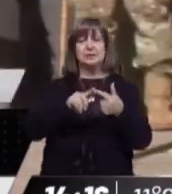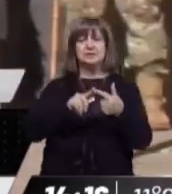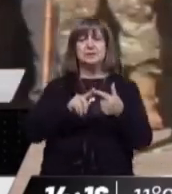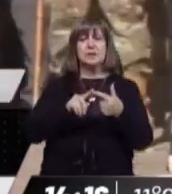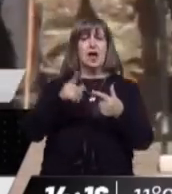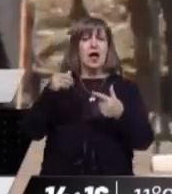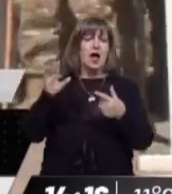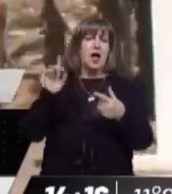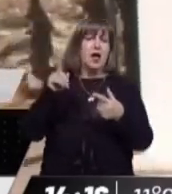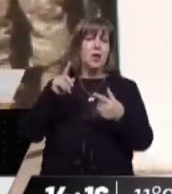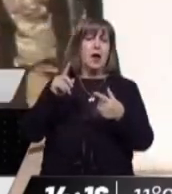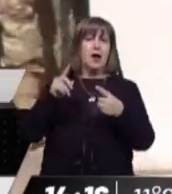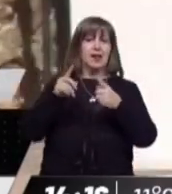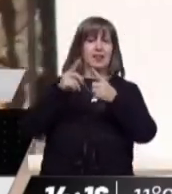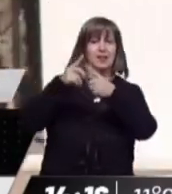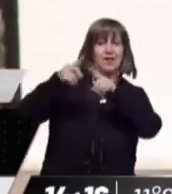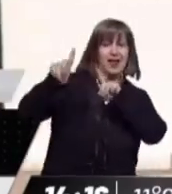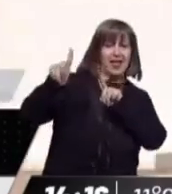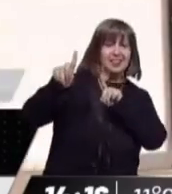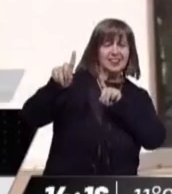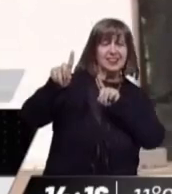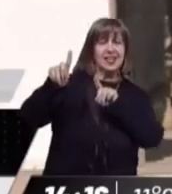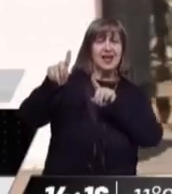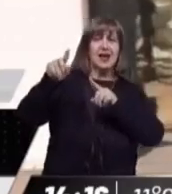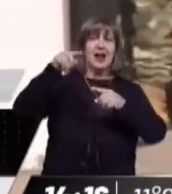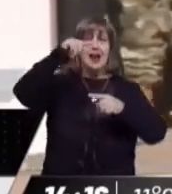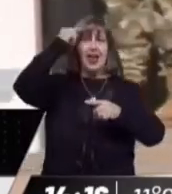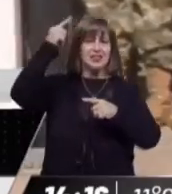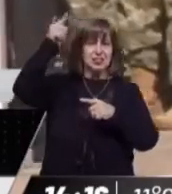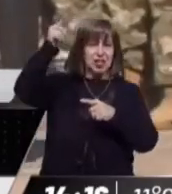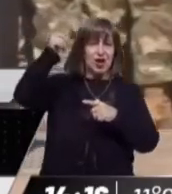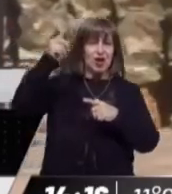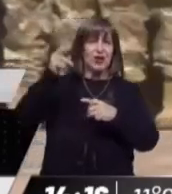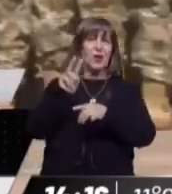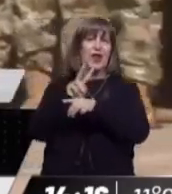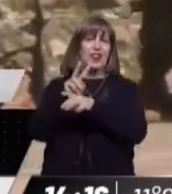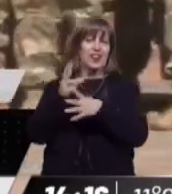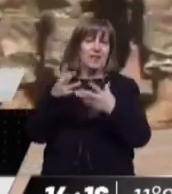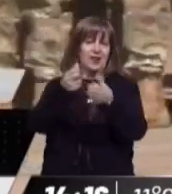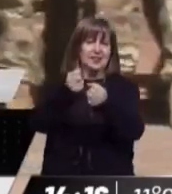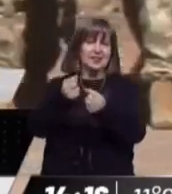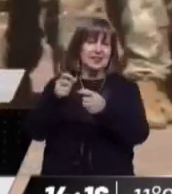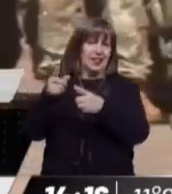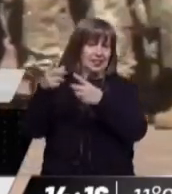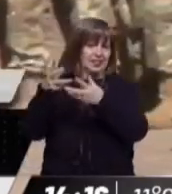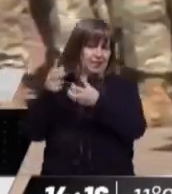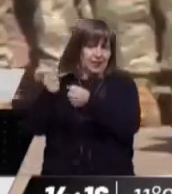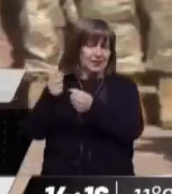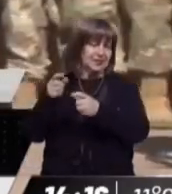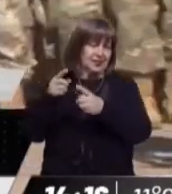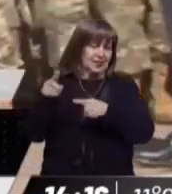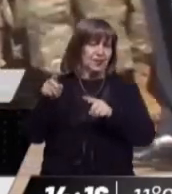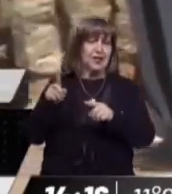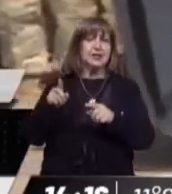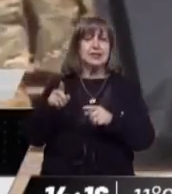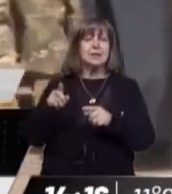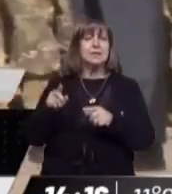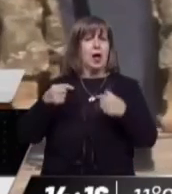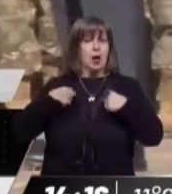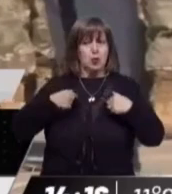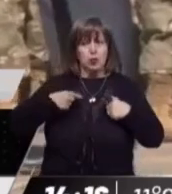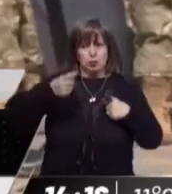tiene competencias distintas al Estado de Nación en materia de defensa y demás, estamos